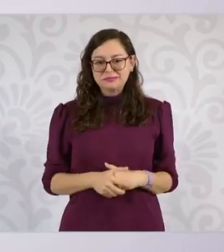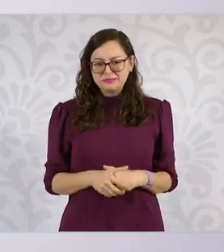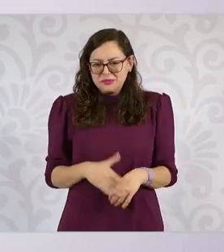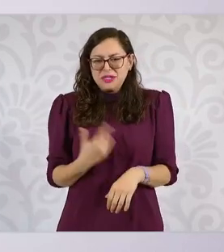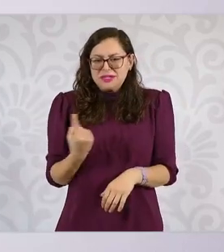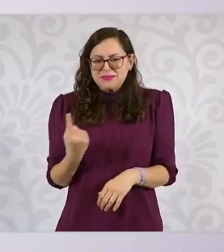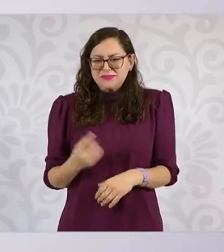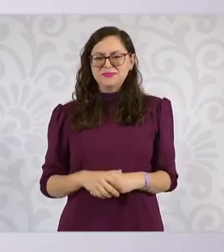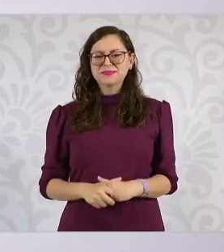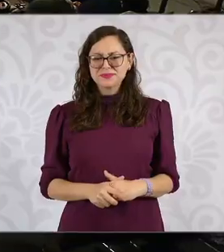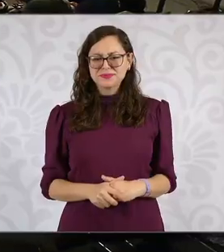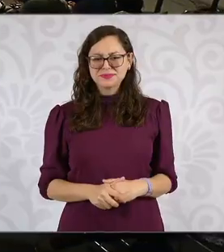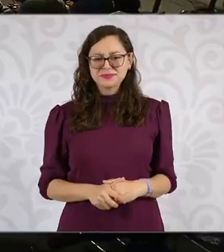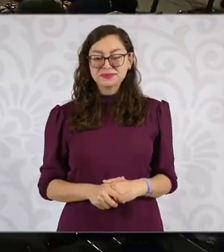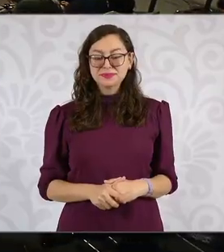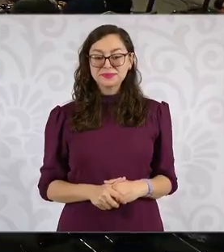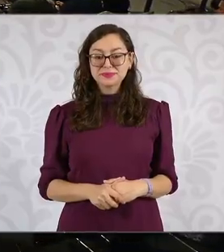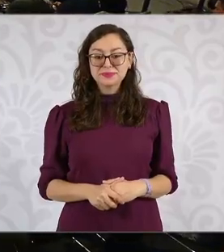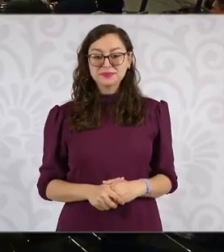O